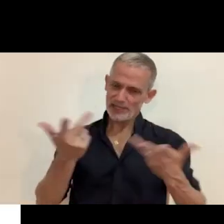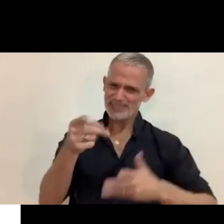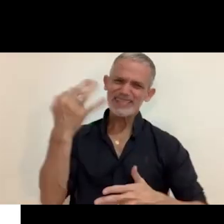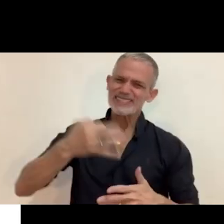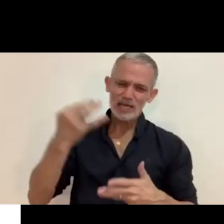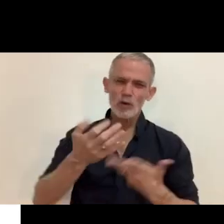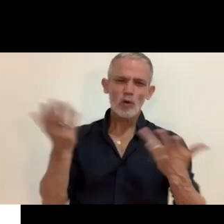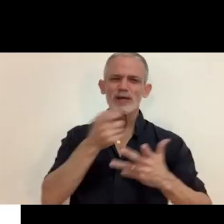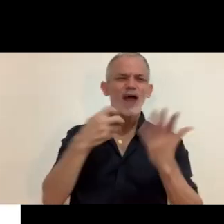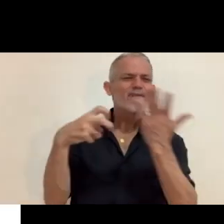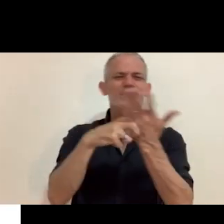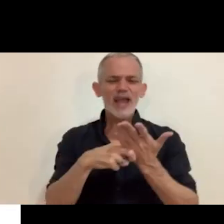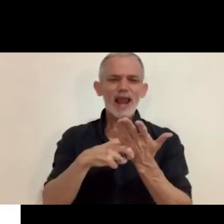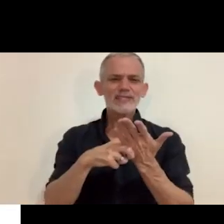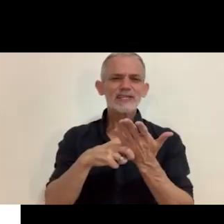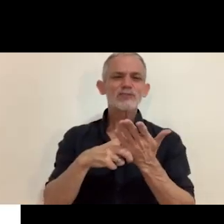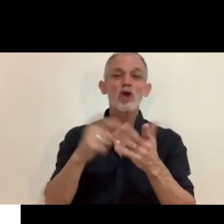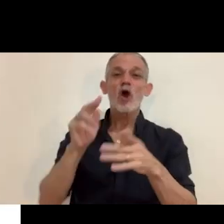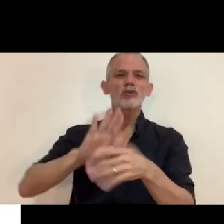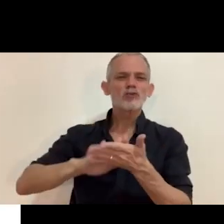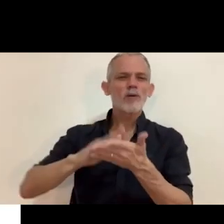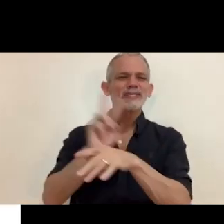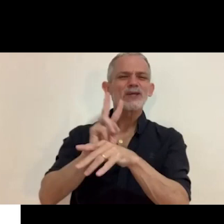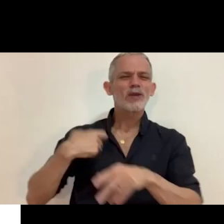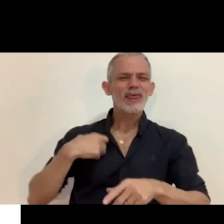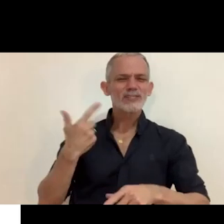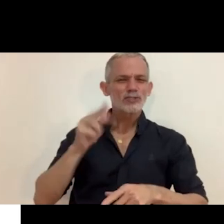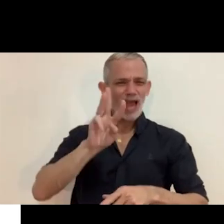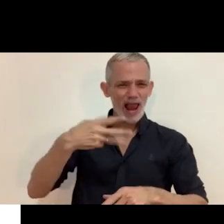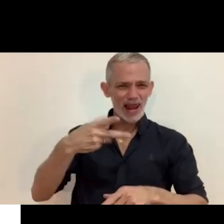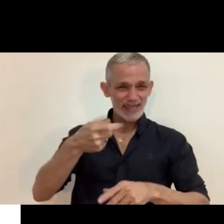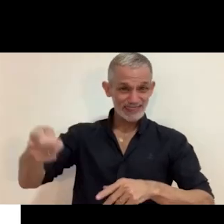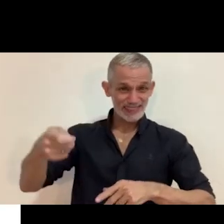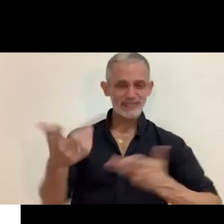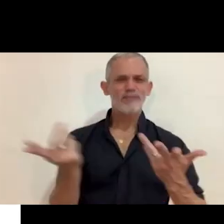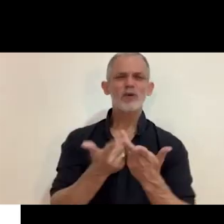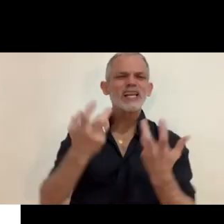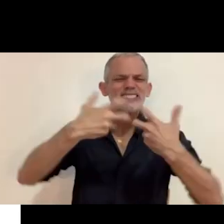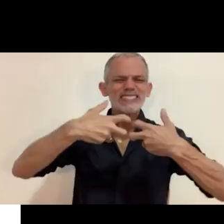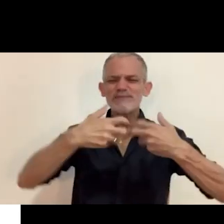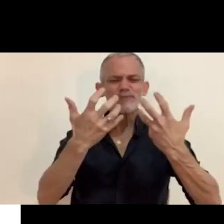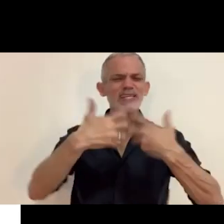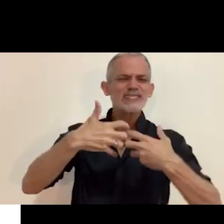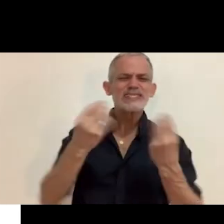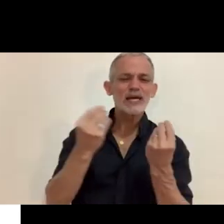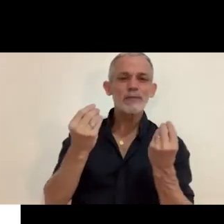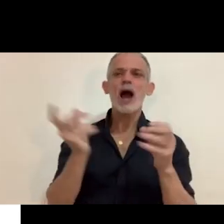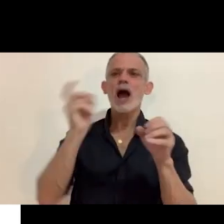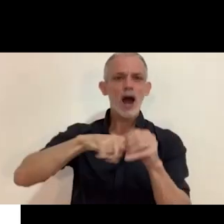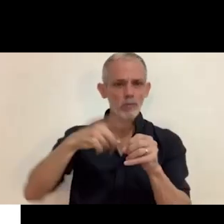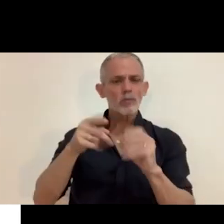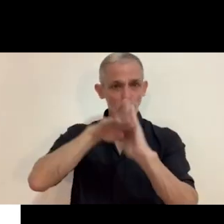en fiscalización de seguridad social, ¿cuáles son los subsistemas alcanzados para quienes adhieran a este